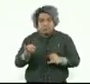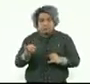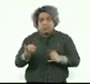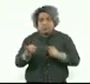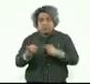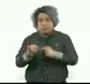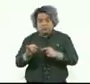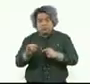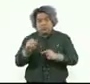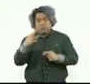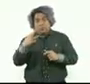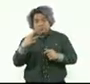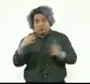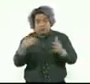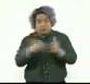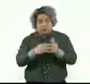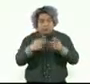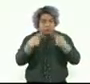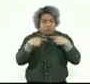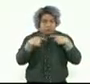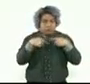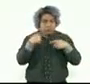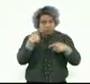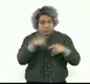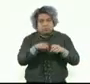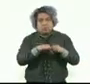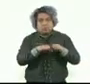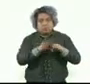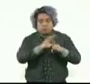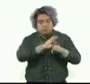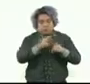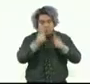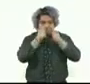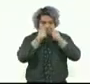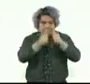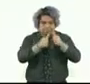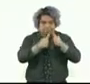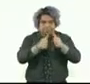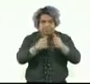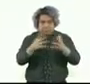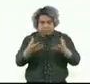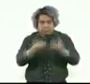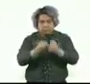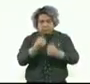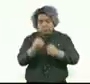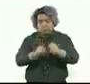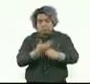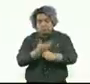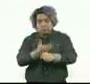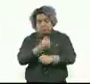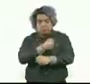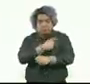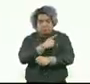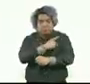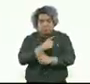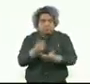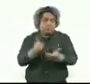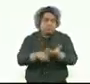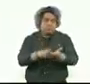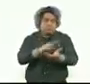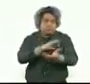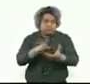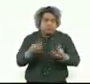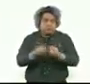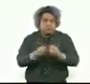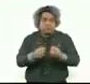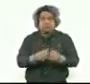3,000 trabajadores para la Secretaría de Salud de la Ciudad de México.